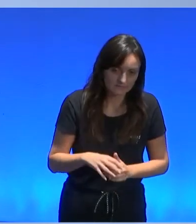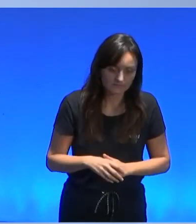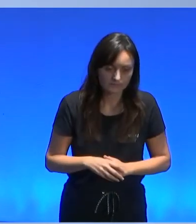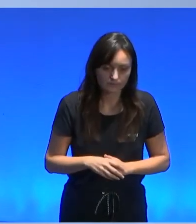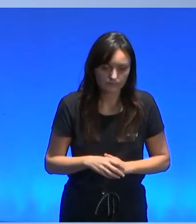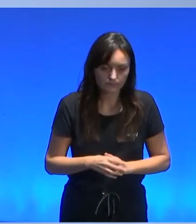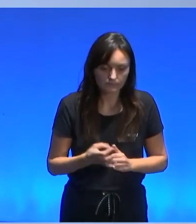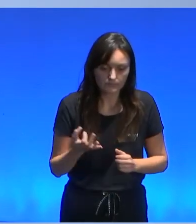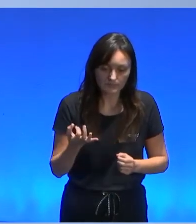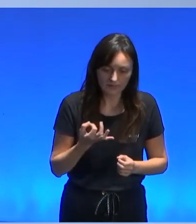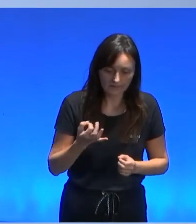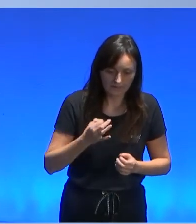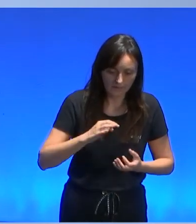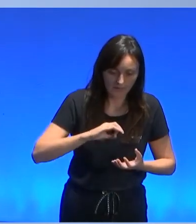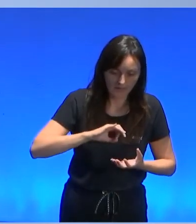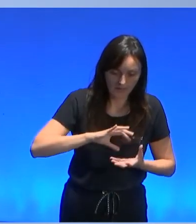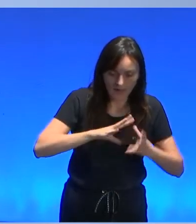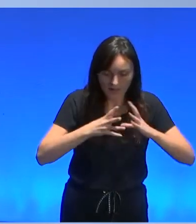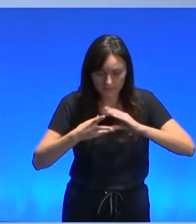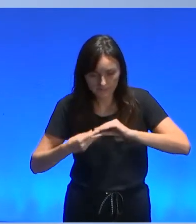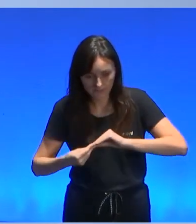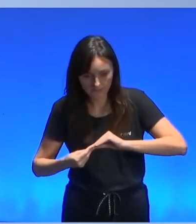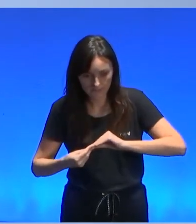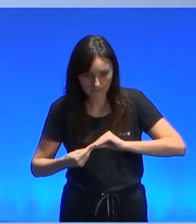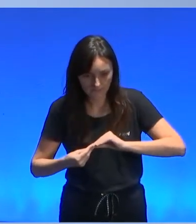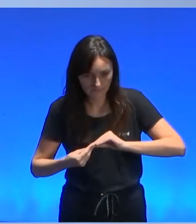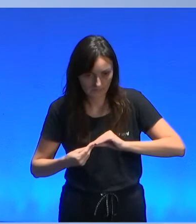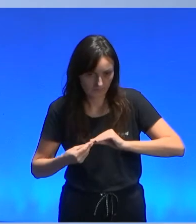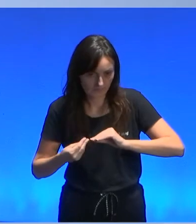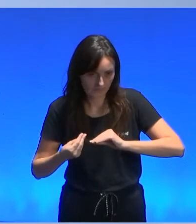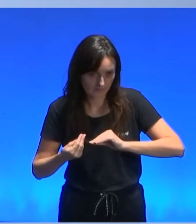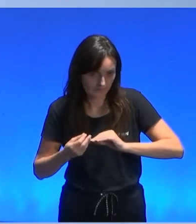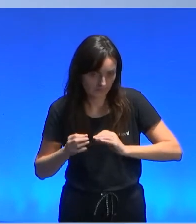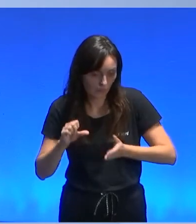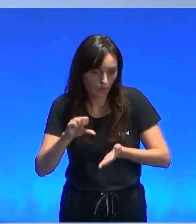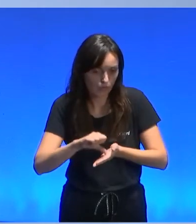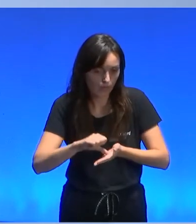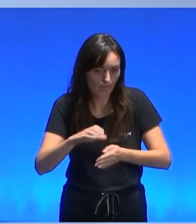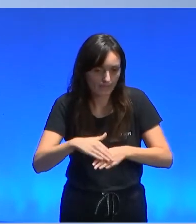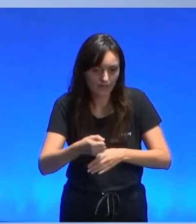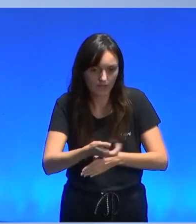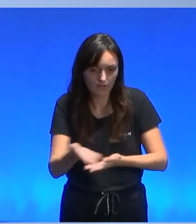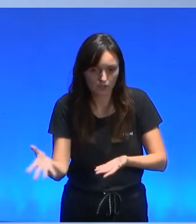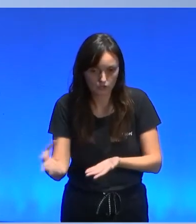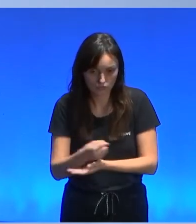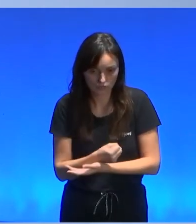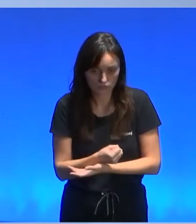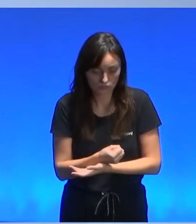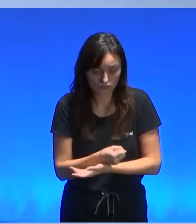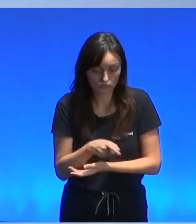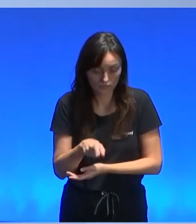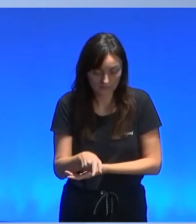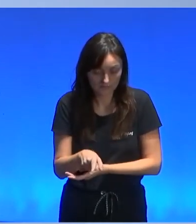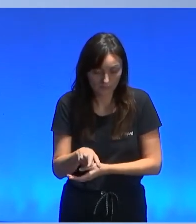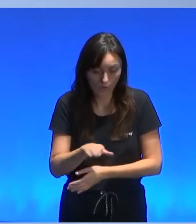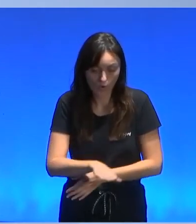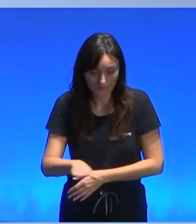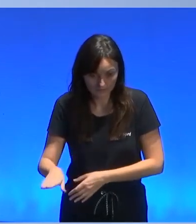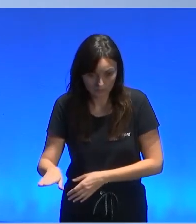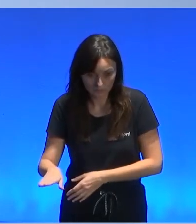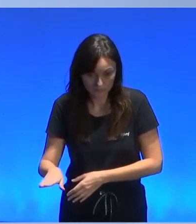debe moverse, cambiarse para ser la ciudad de todos. Y por esto asume los niños como parámetro. Esto